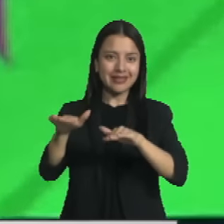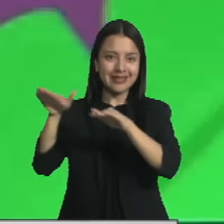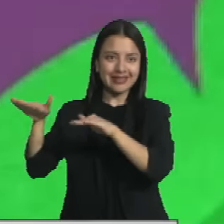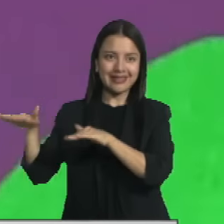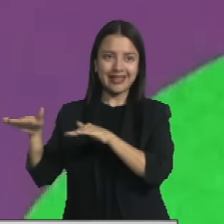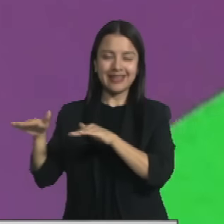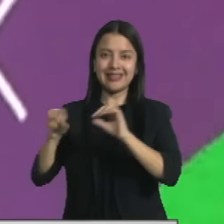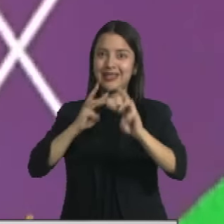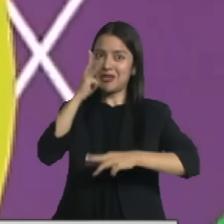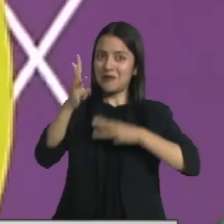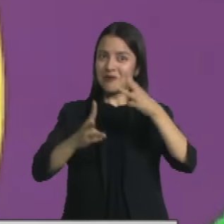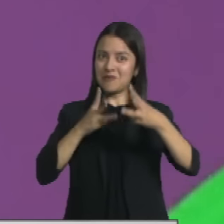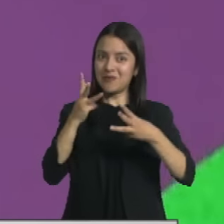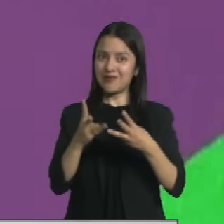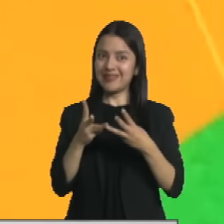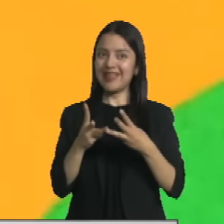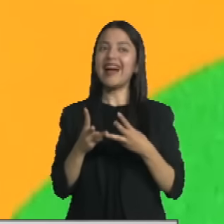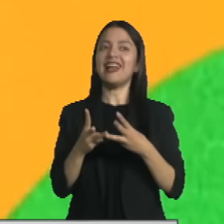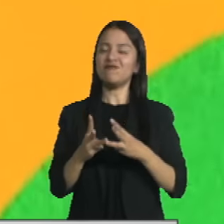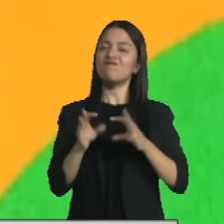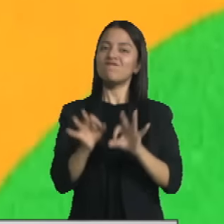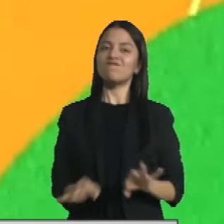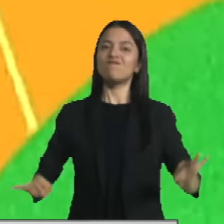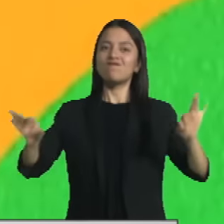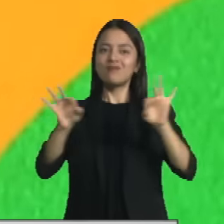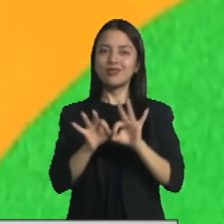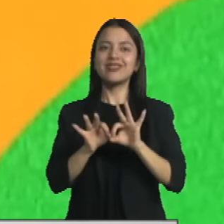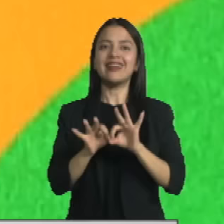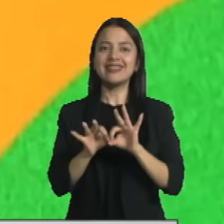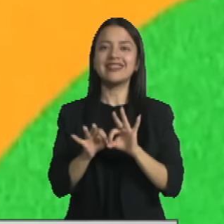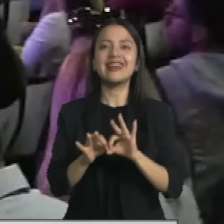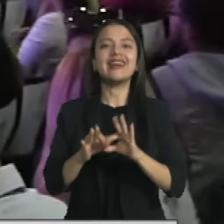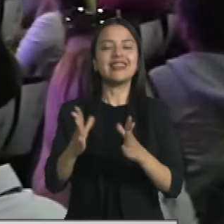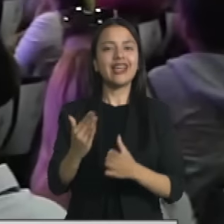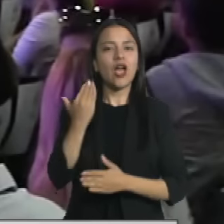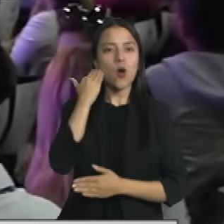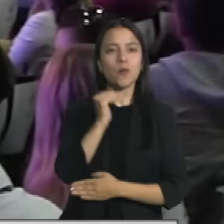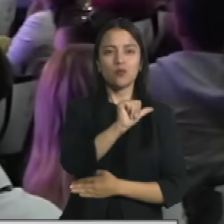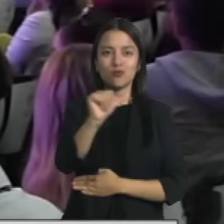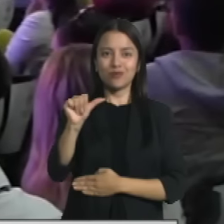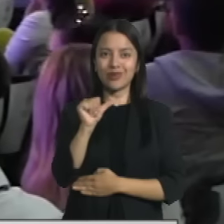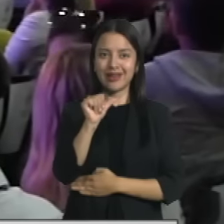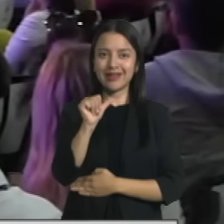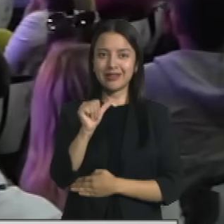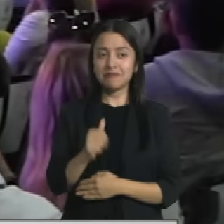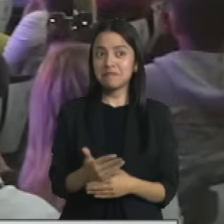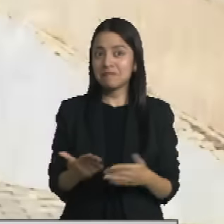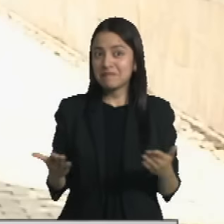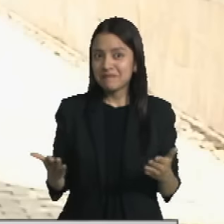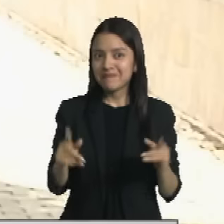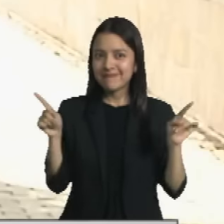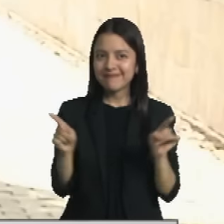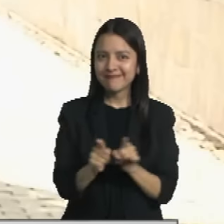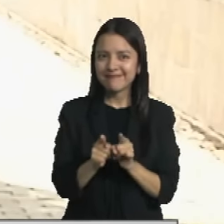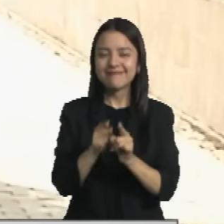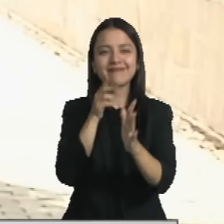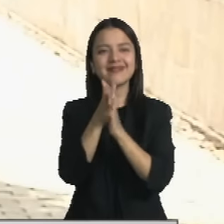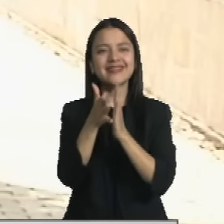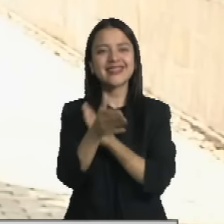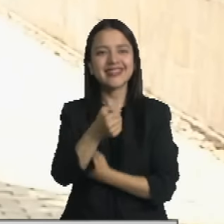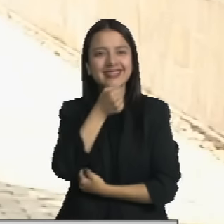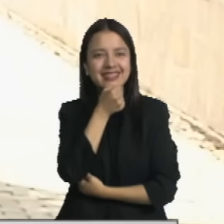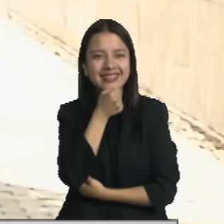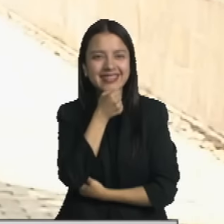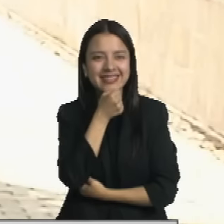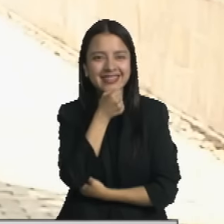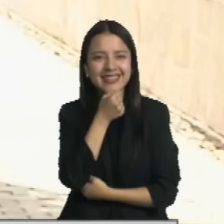nivel mundial que hoy hablan de la importancia de los espacios de la mujer en estos escenarios. Por lo pronto, esta es toda la información que entregamos